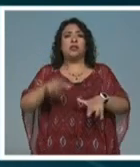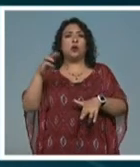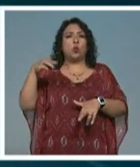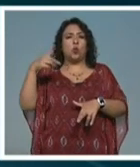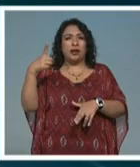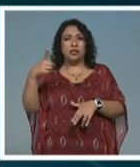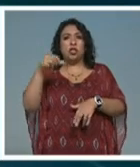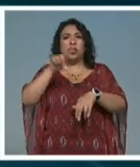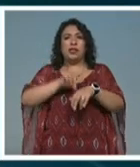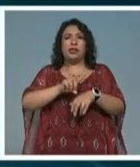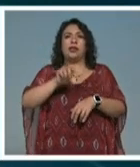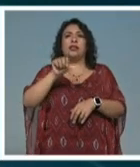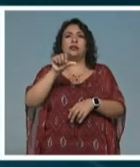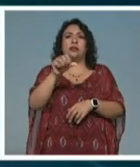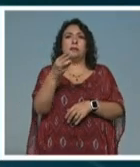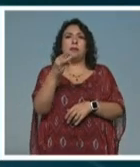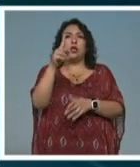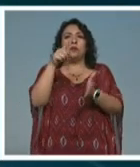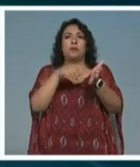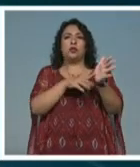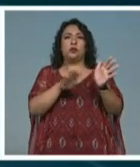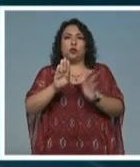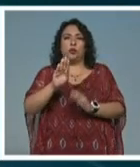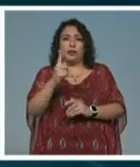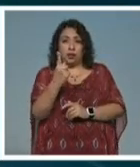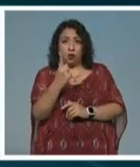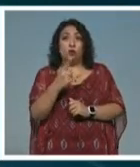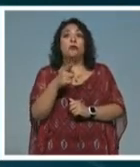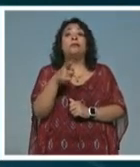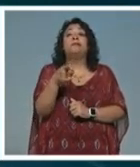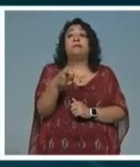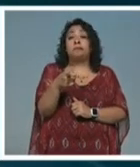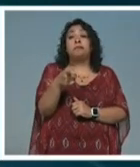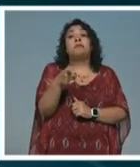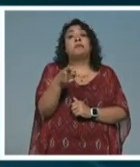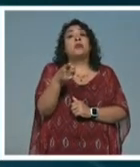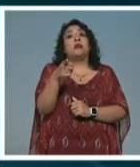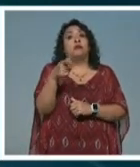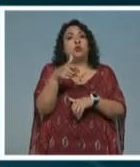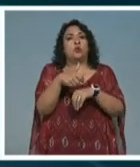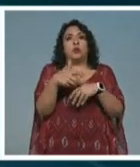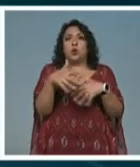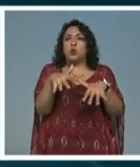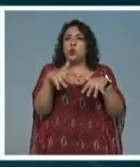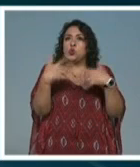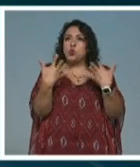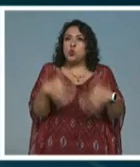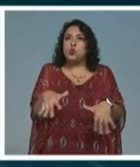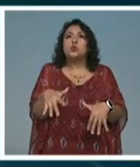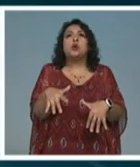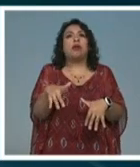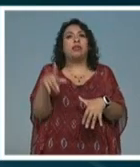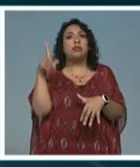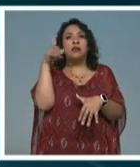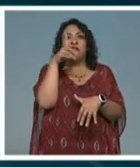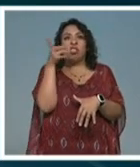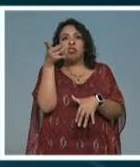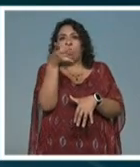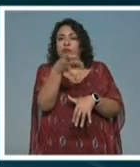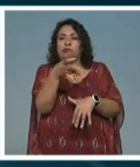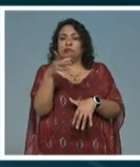Washington el 16 de mayo de 1991. Sin duda, cifras impresionantes que serán difíciles de